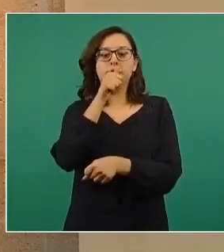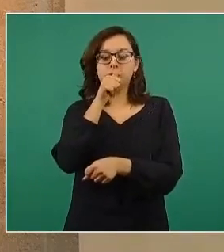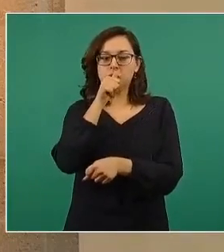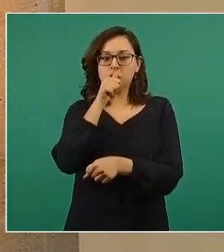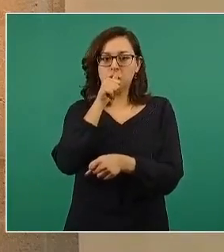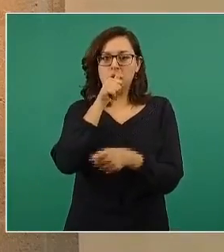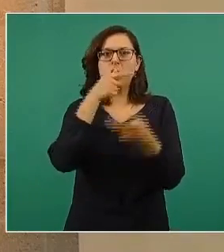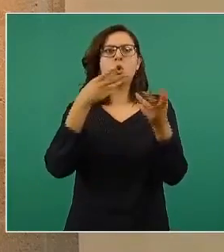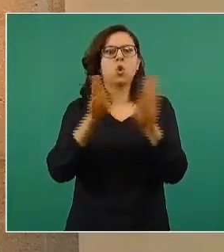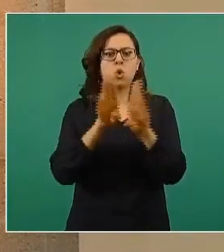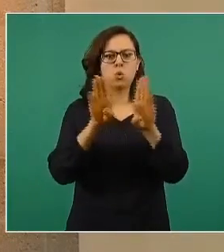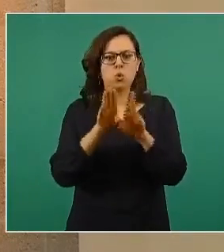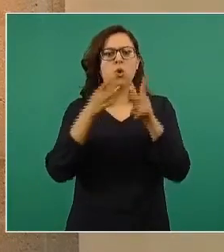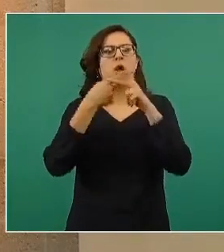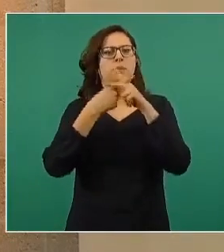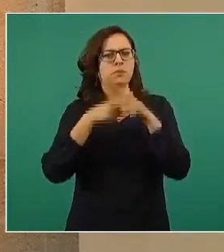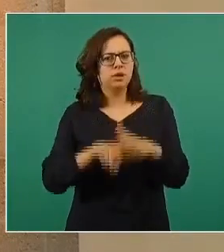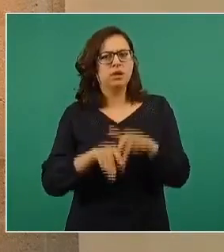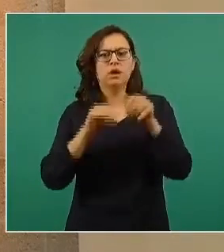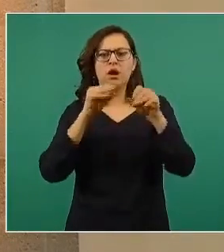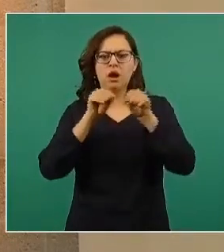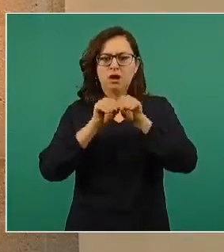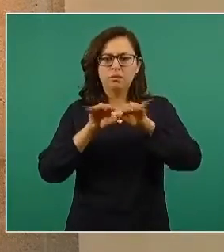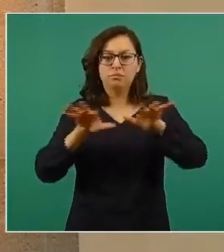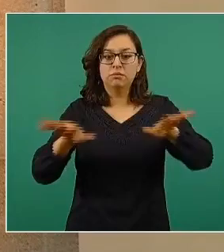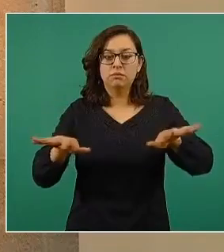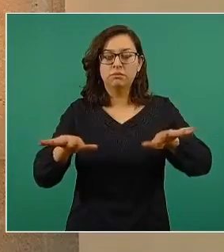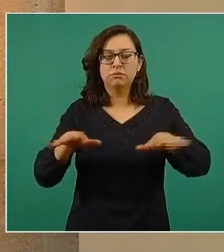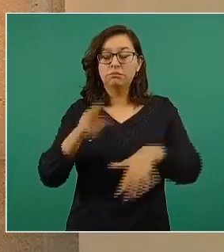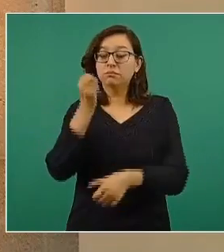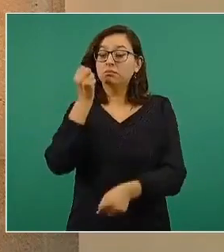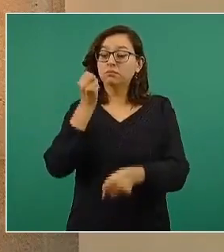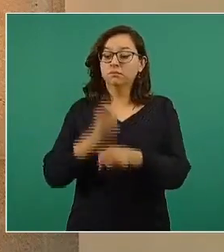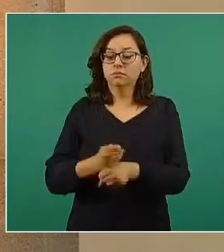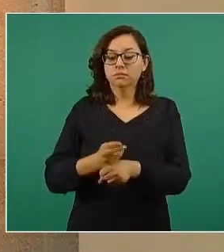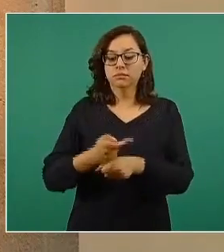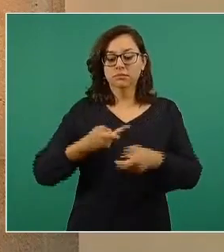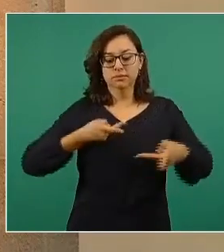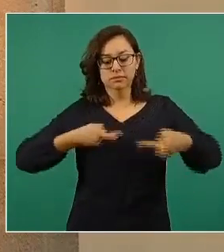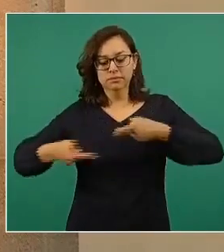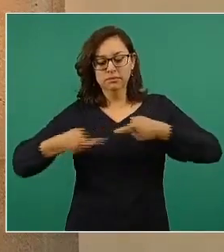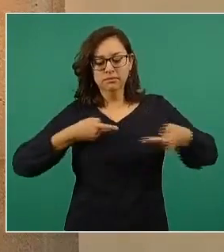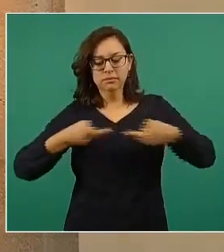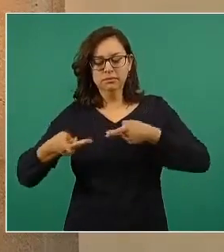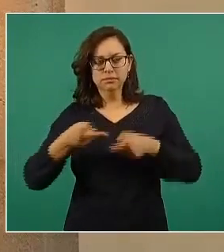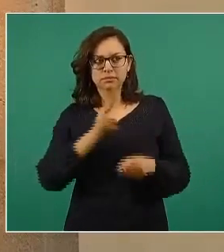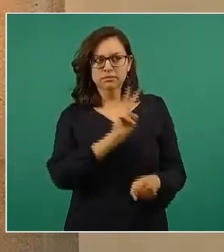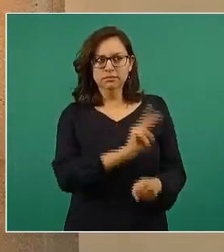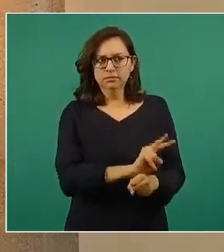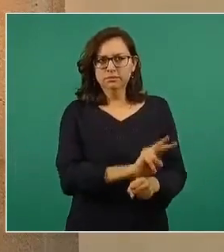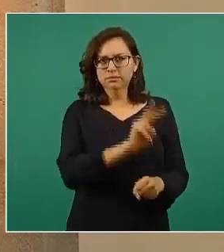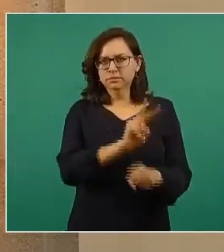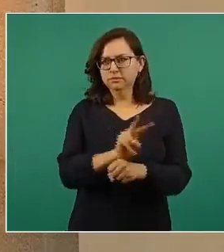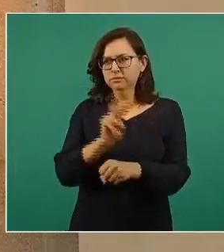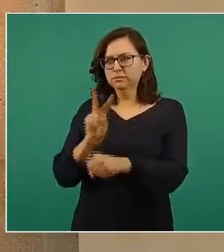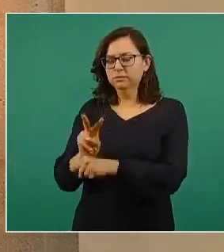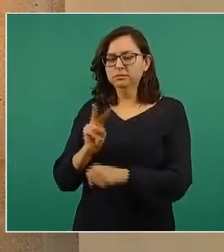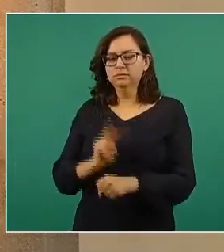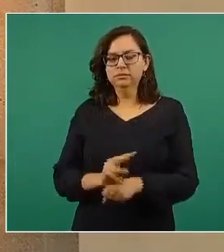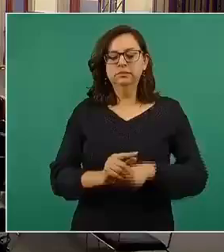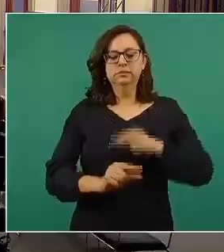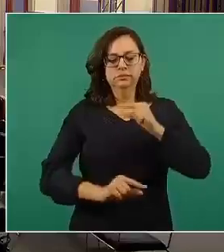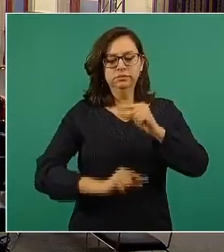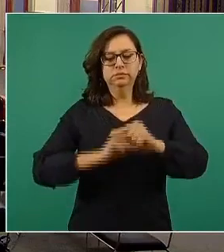vamos a hablar sobre lo que en su momento fue la preparación, que inició desde el monitoreo y el alertamiento, y cómo se fue